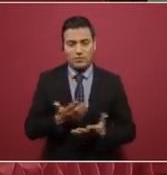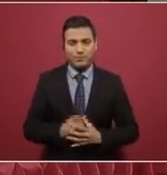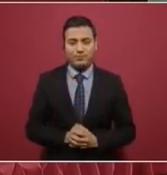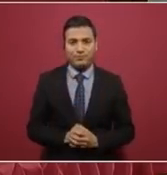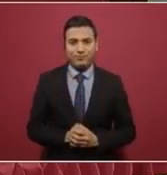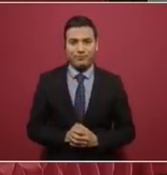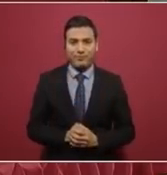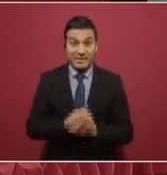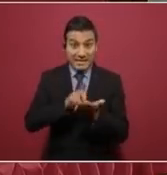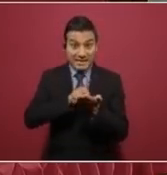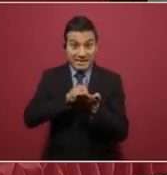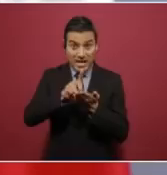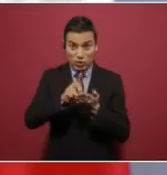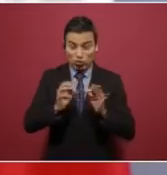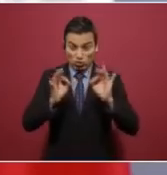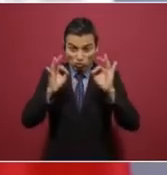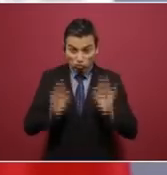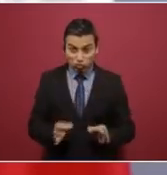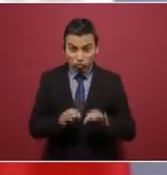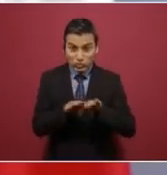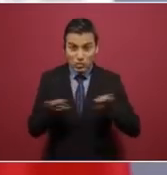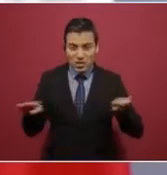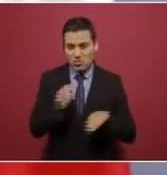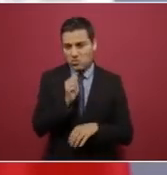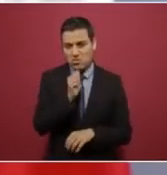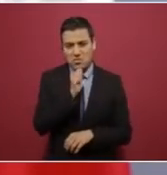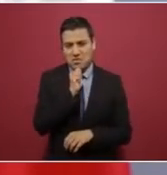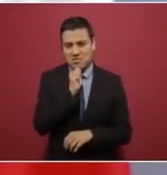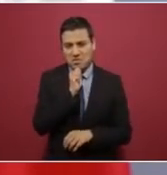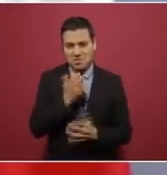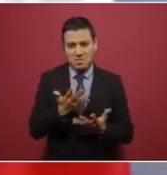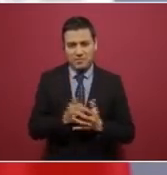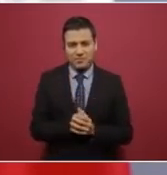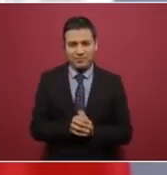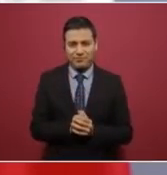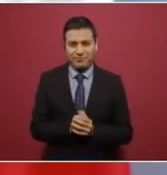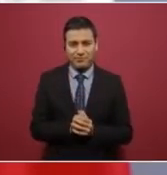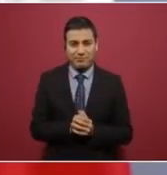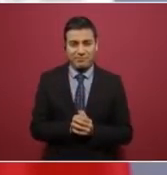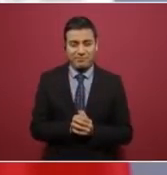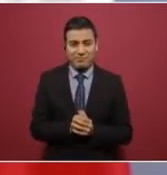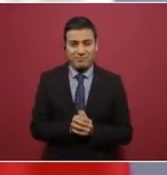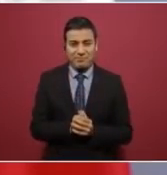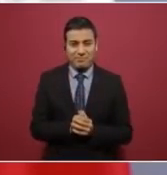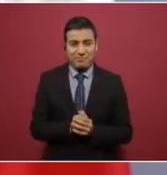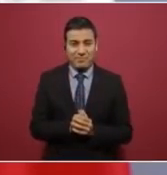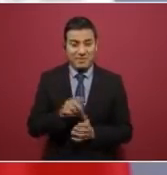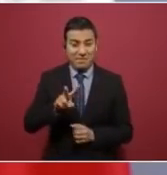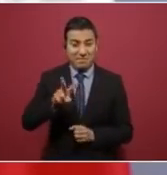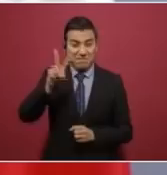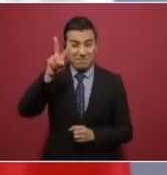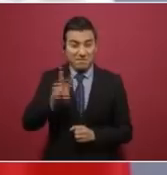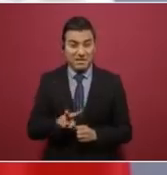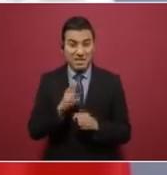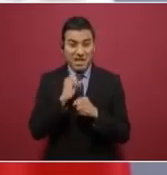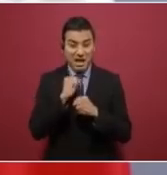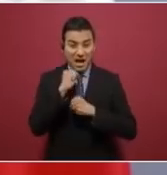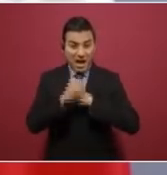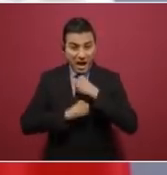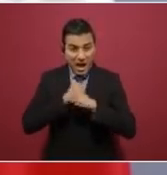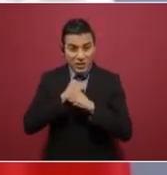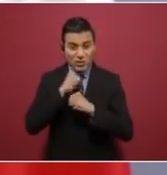ese derecho. Al contrario, en los últimos tiempos se retrocedió,